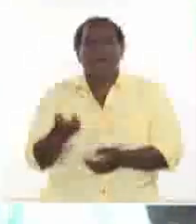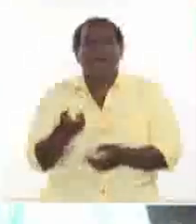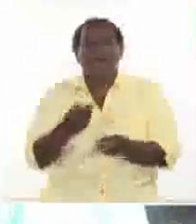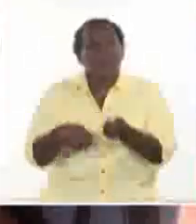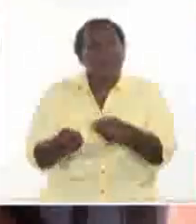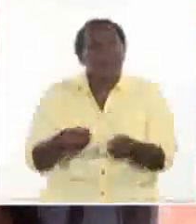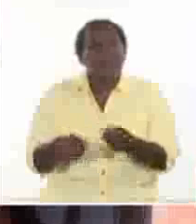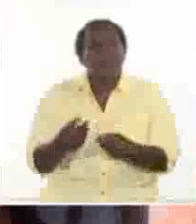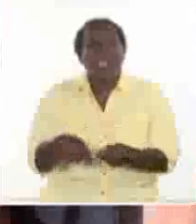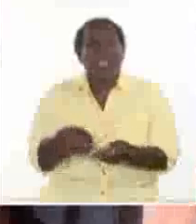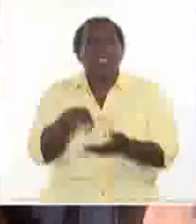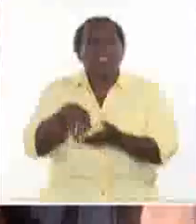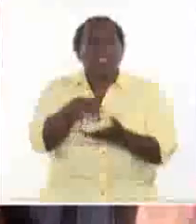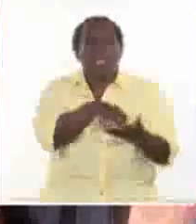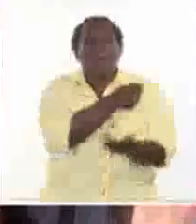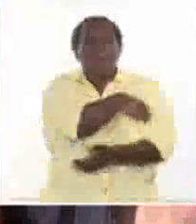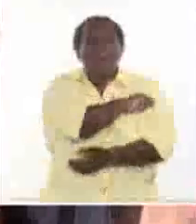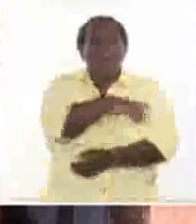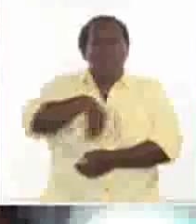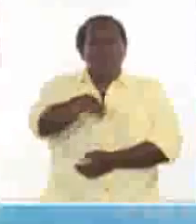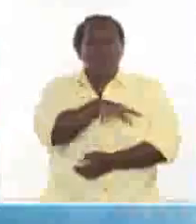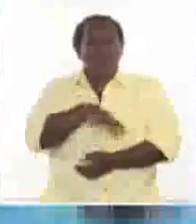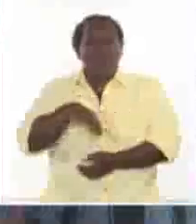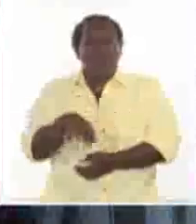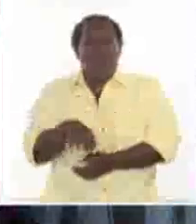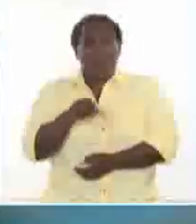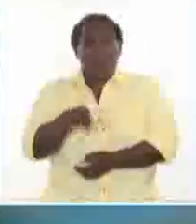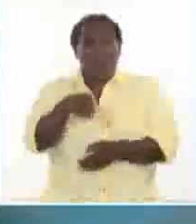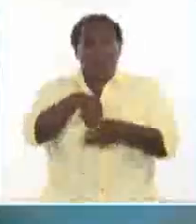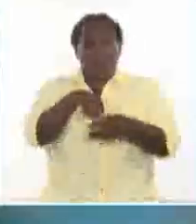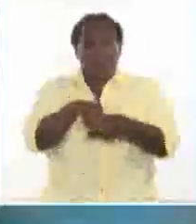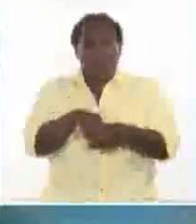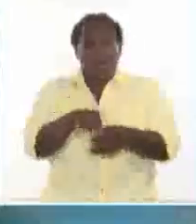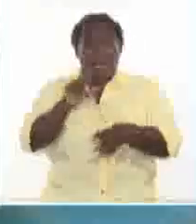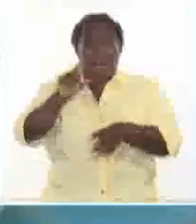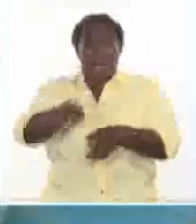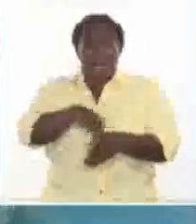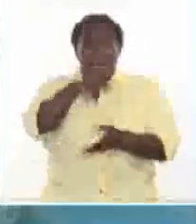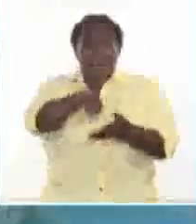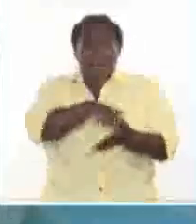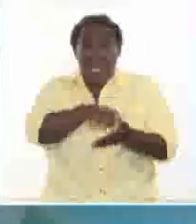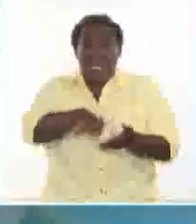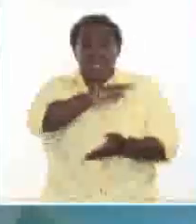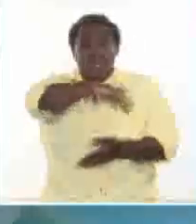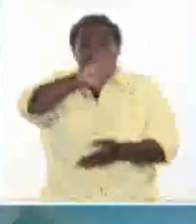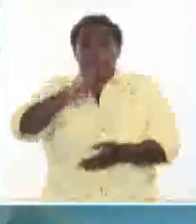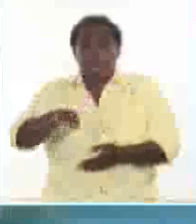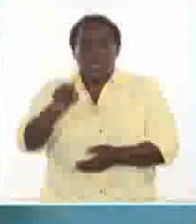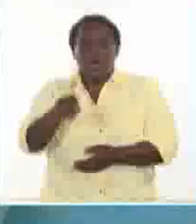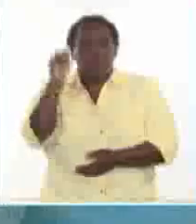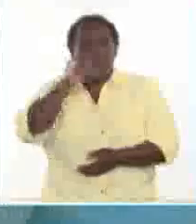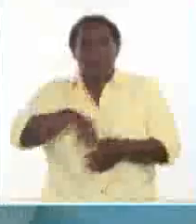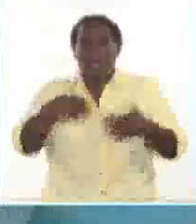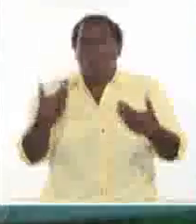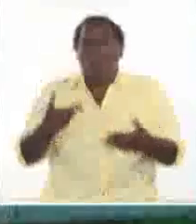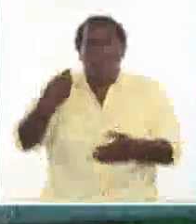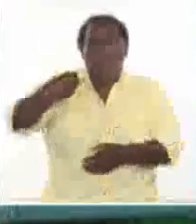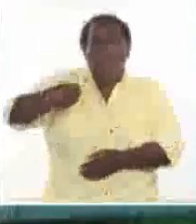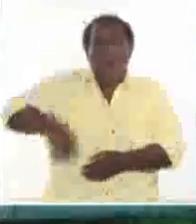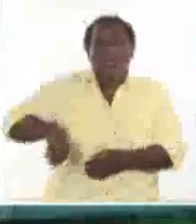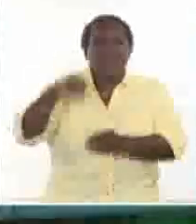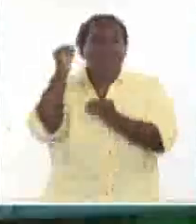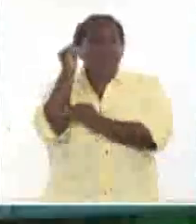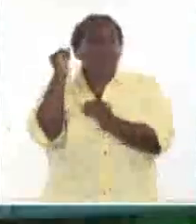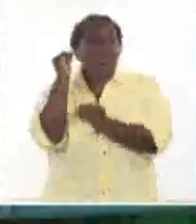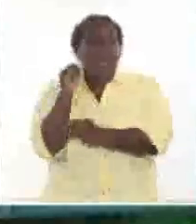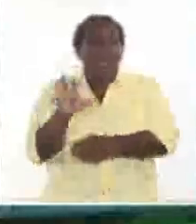consejos populares, de los cuales gran parte pertenece al Plan Turquino, detalles de cómo aprovechar las potencialidades del territorio,